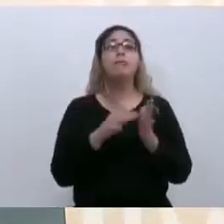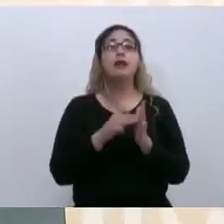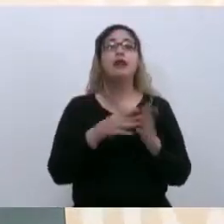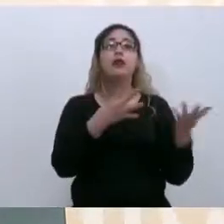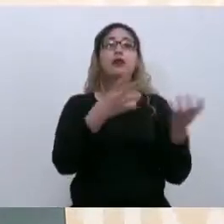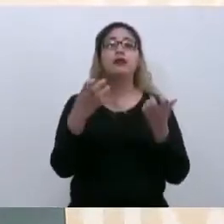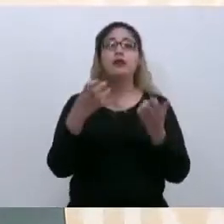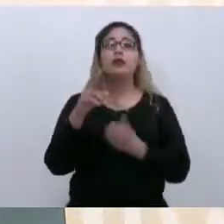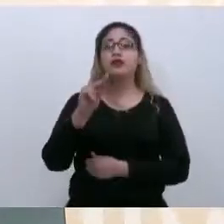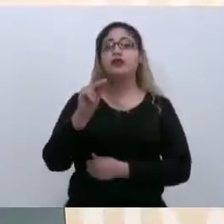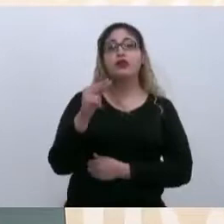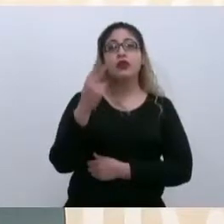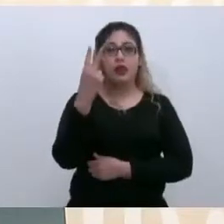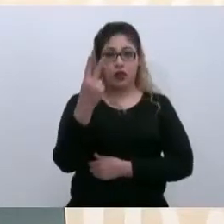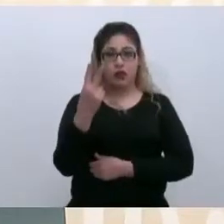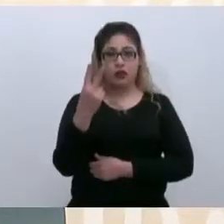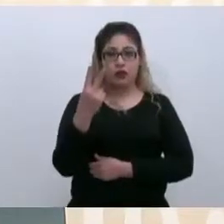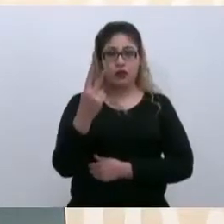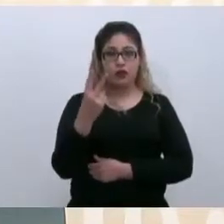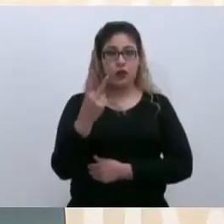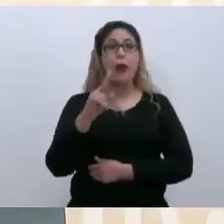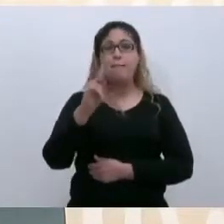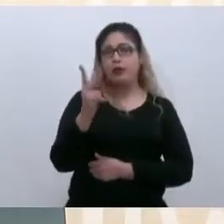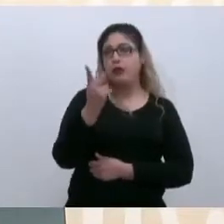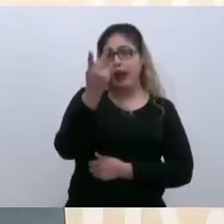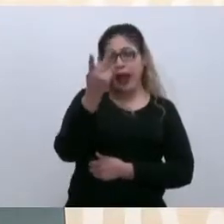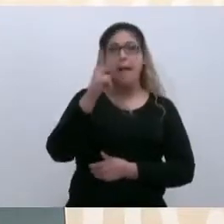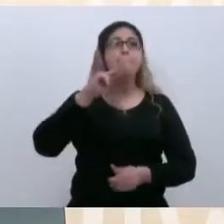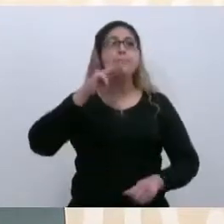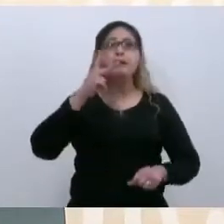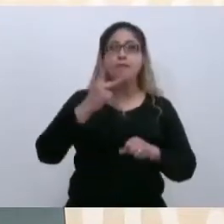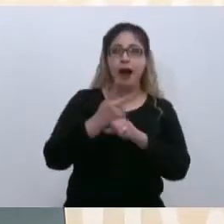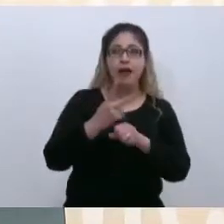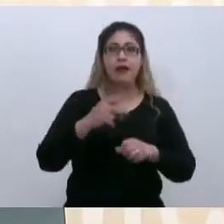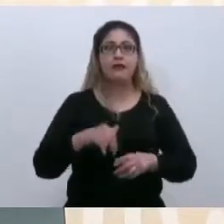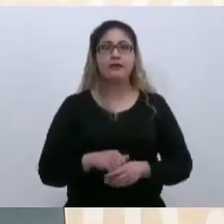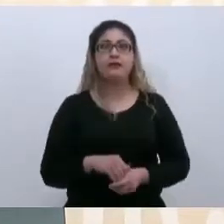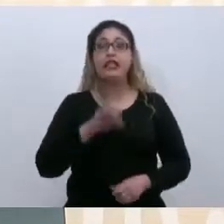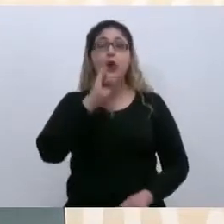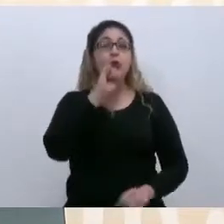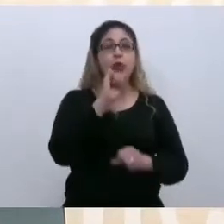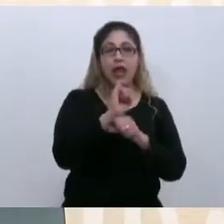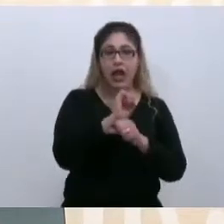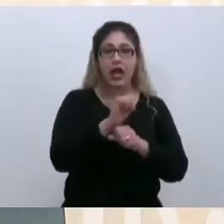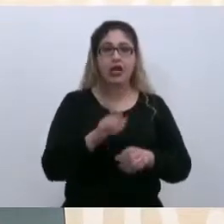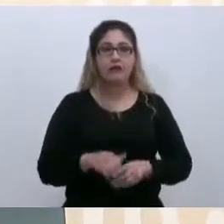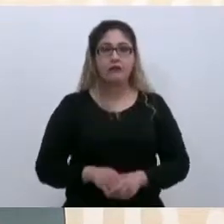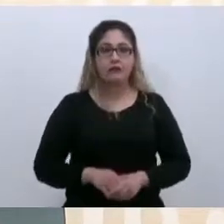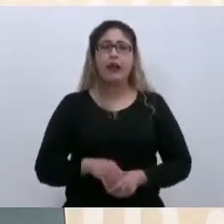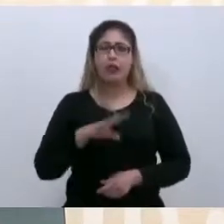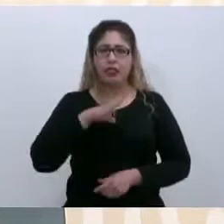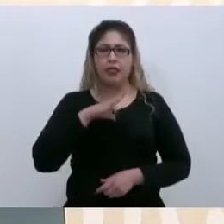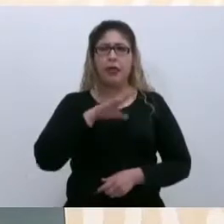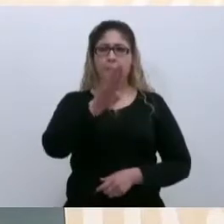49.982 estudiantes de preescolar, primaria y secundaria tienen beca. Hay